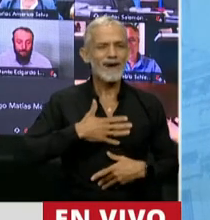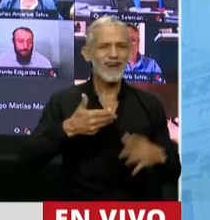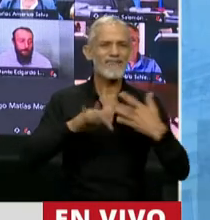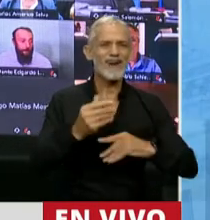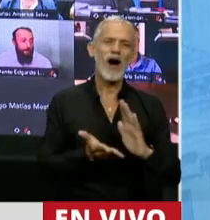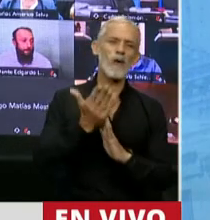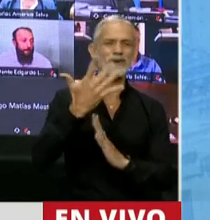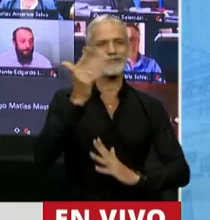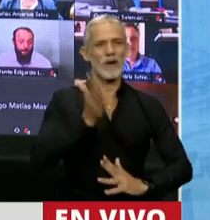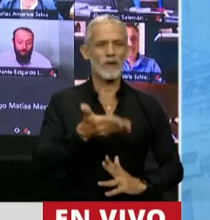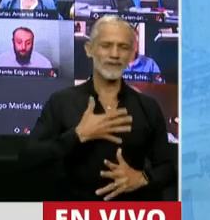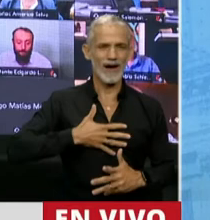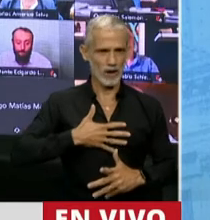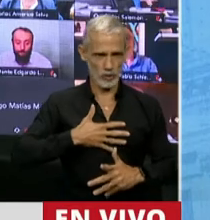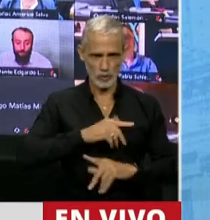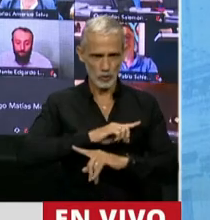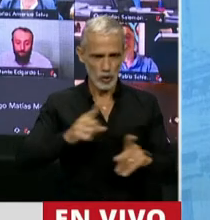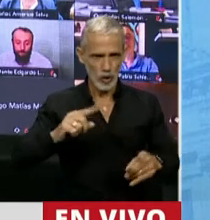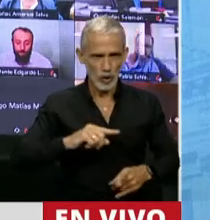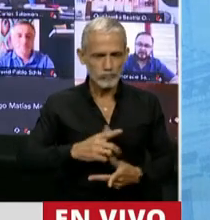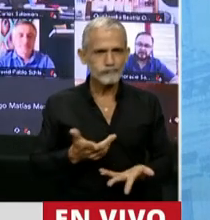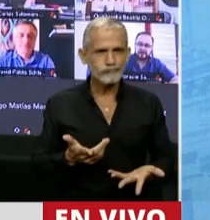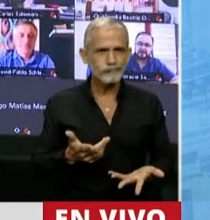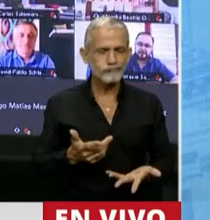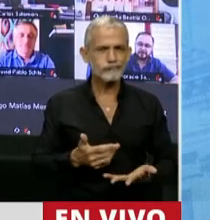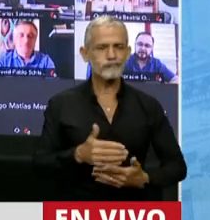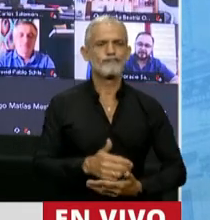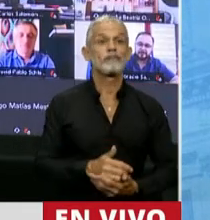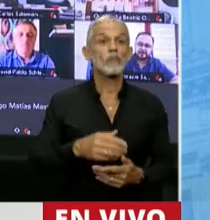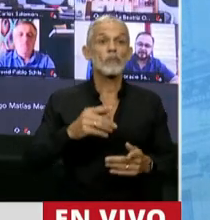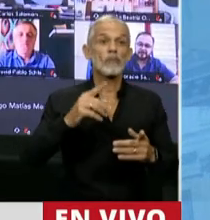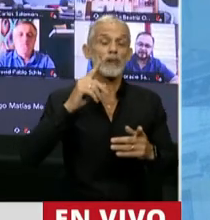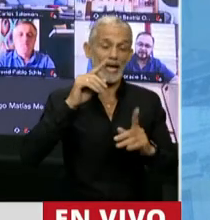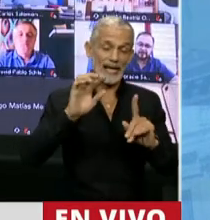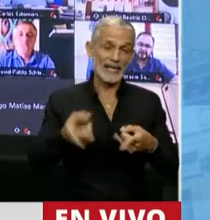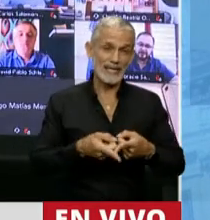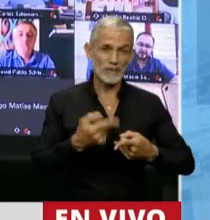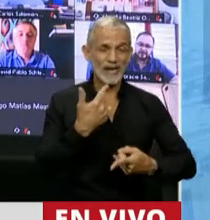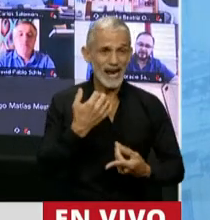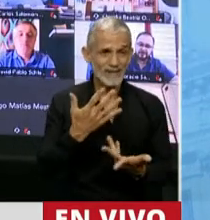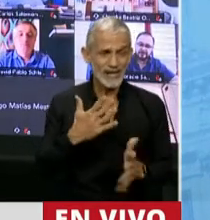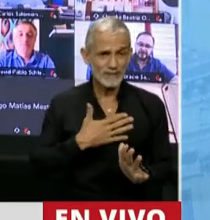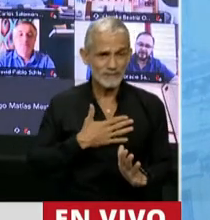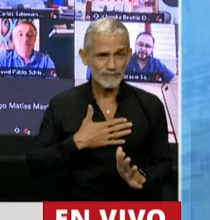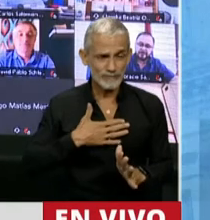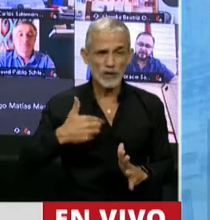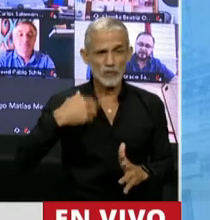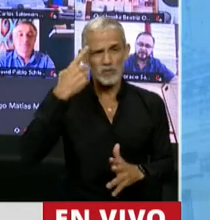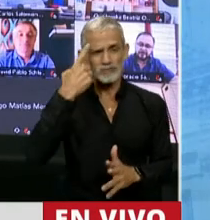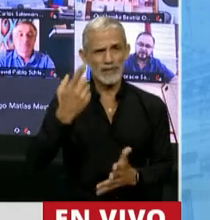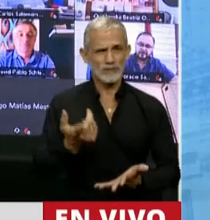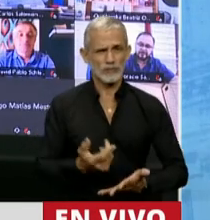iban a tener un 5% de aumento durante el mes de diciembre. Y por supuesto, la verdad es que, señor presidente, yo me